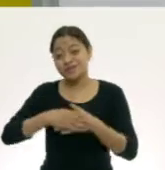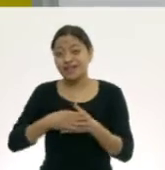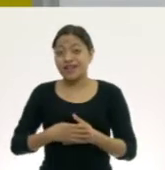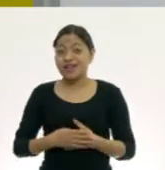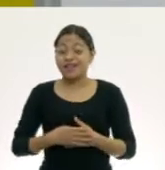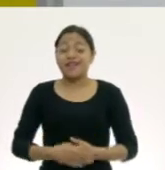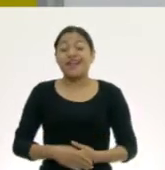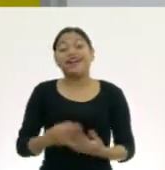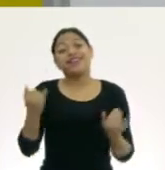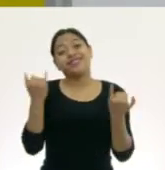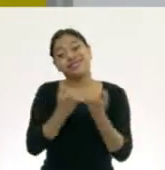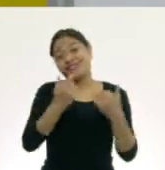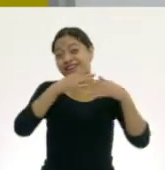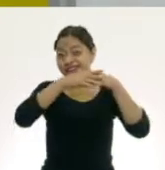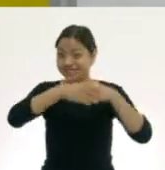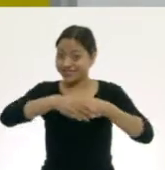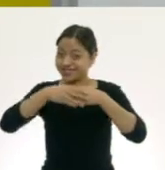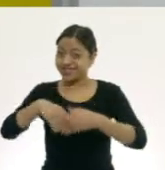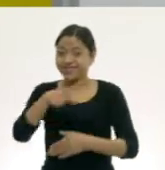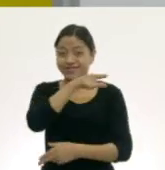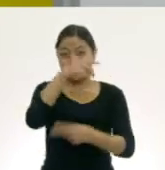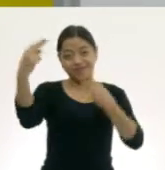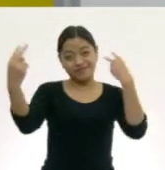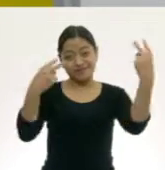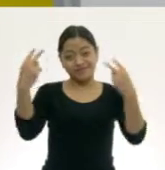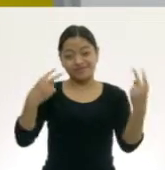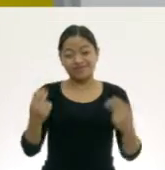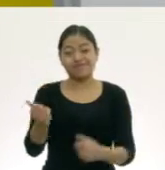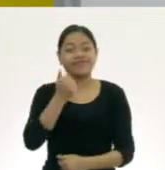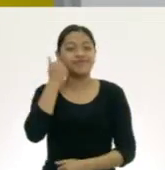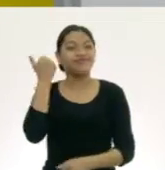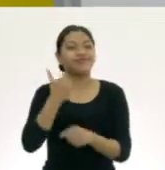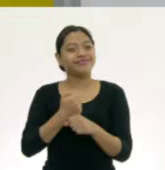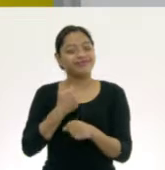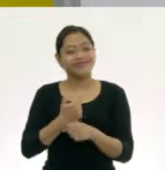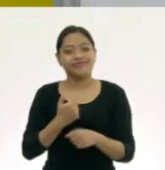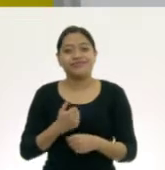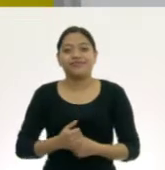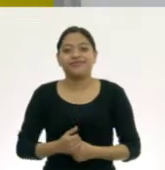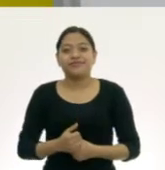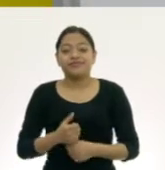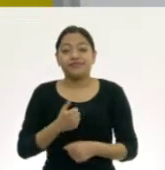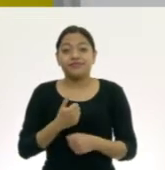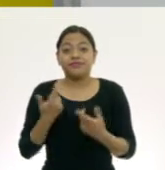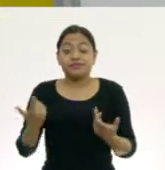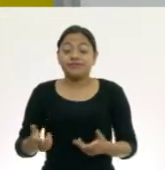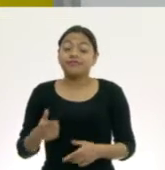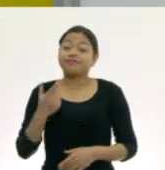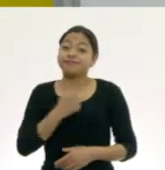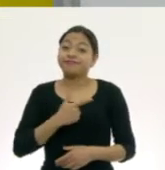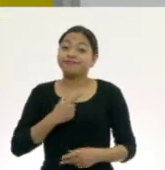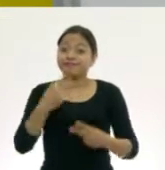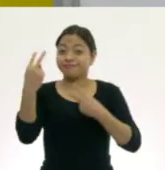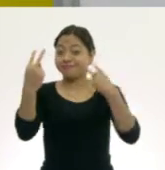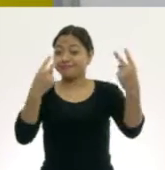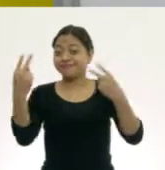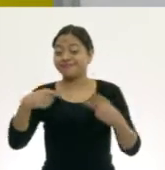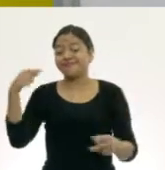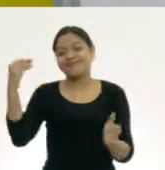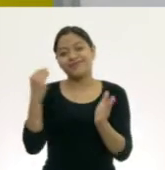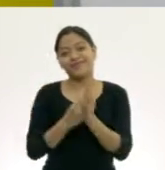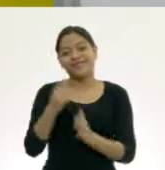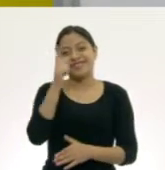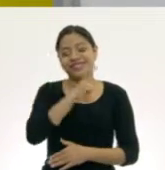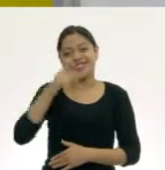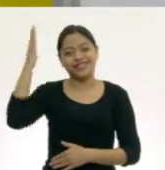También envío un saludo a los alumnos y alumnas de sexto grado. Qué gusto saber que nos están acompañando en su clase de lengua